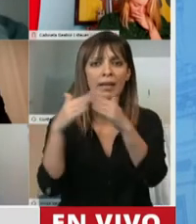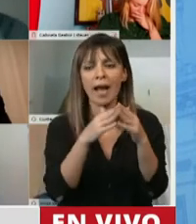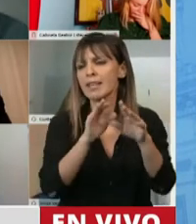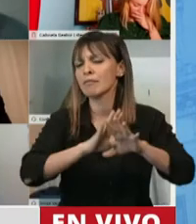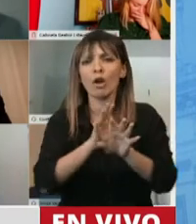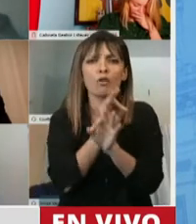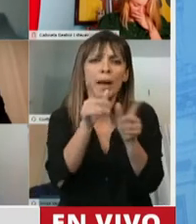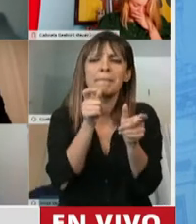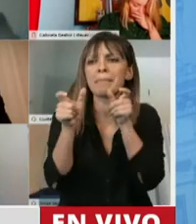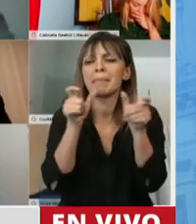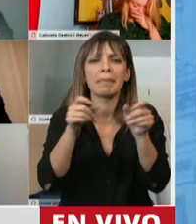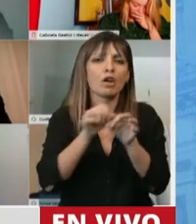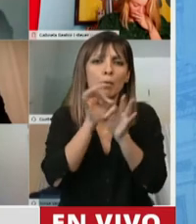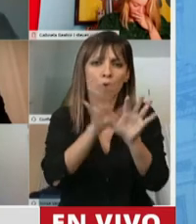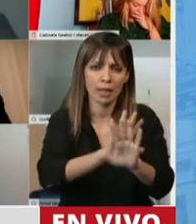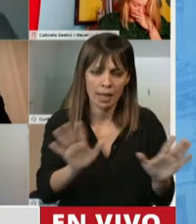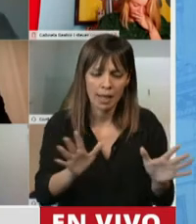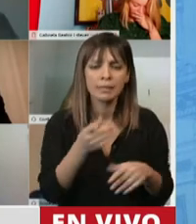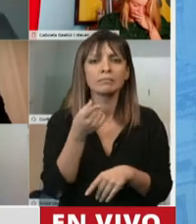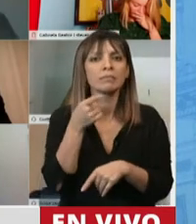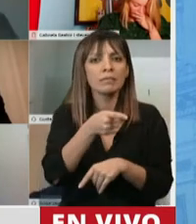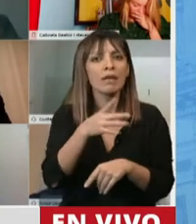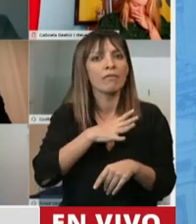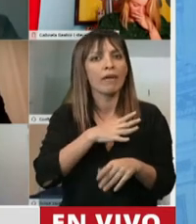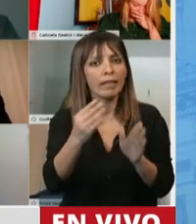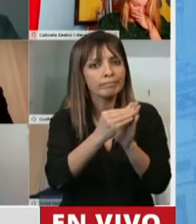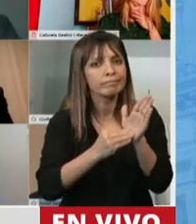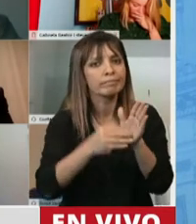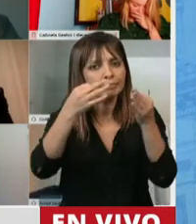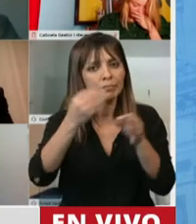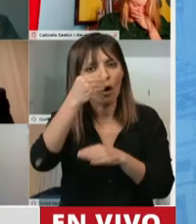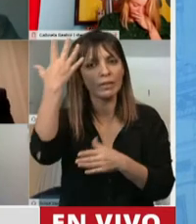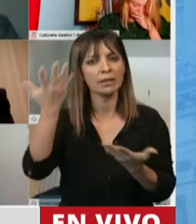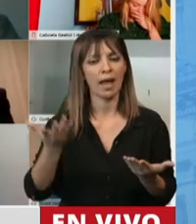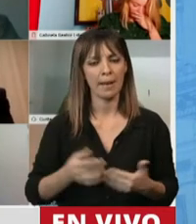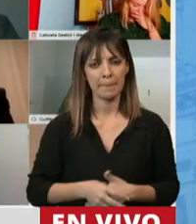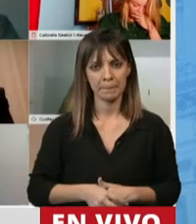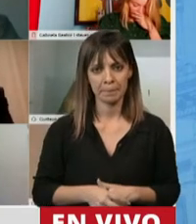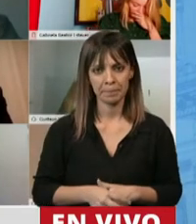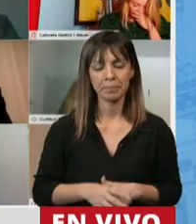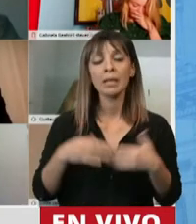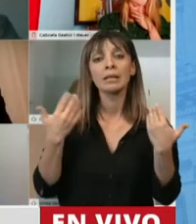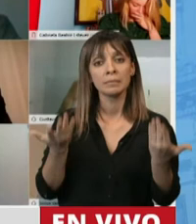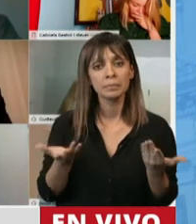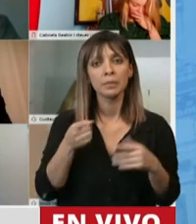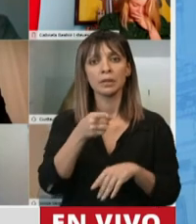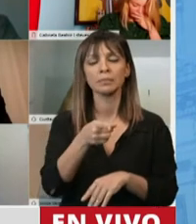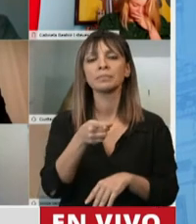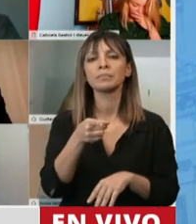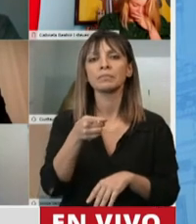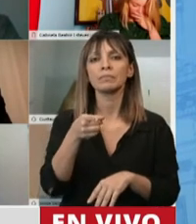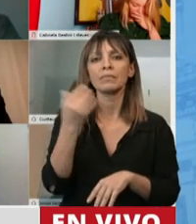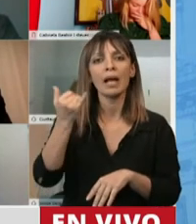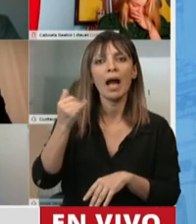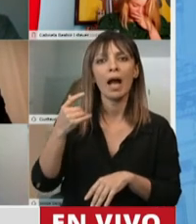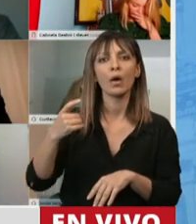o como se prefiera denominarlo, puedan estipularse con claridad. Es por ello que habiendo un